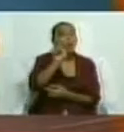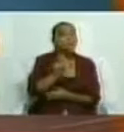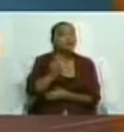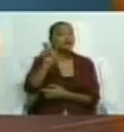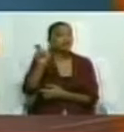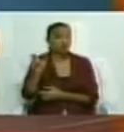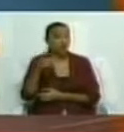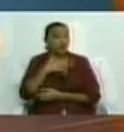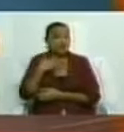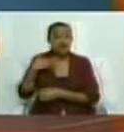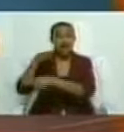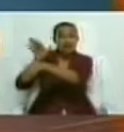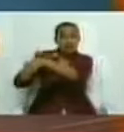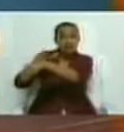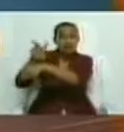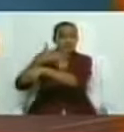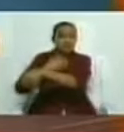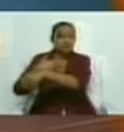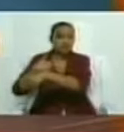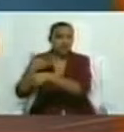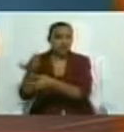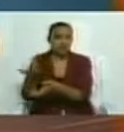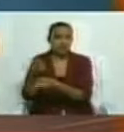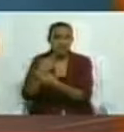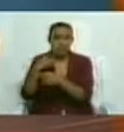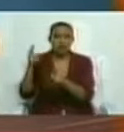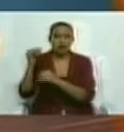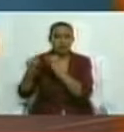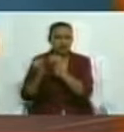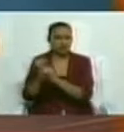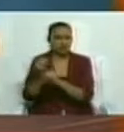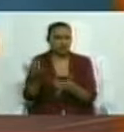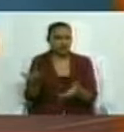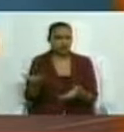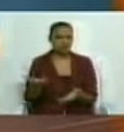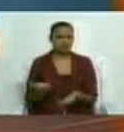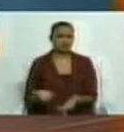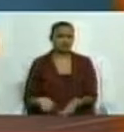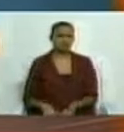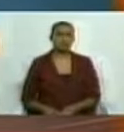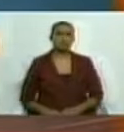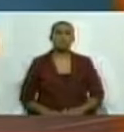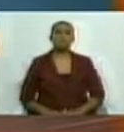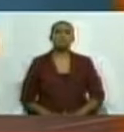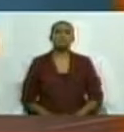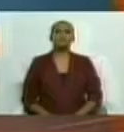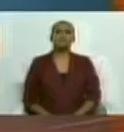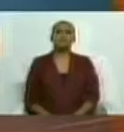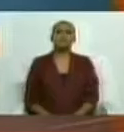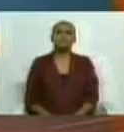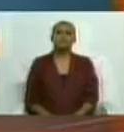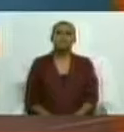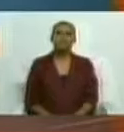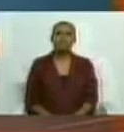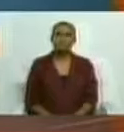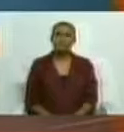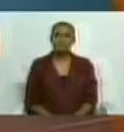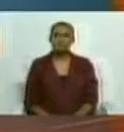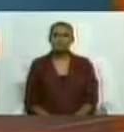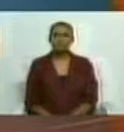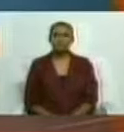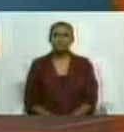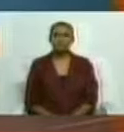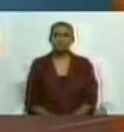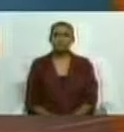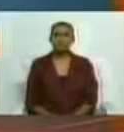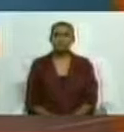quieren hacer no esta iniciativa es adelantada Por los parlamentarios republicanos odiadores del pueblo de venezolano